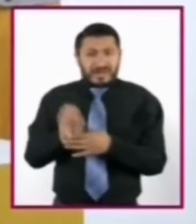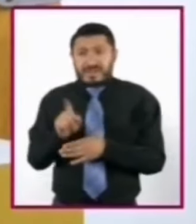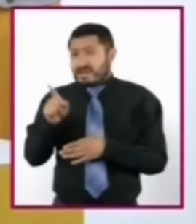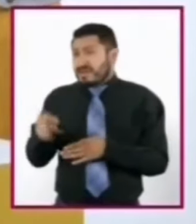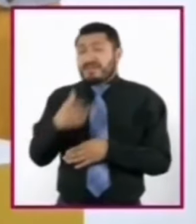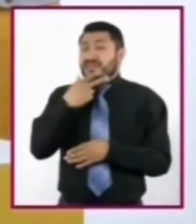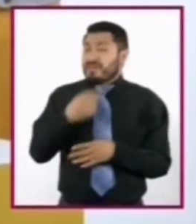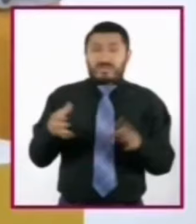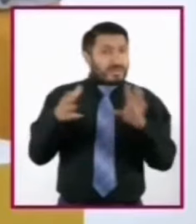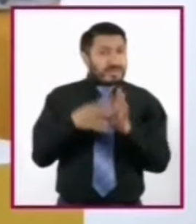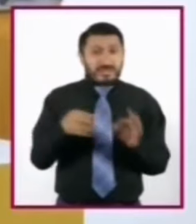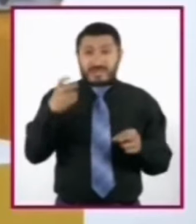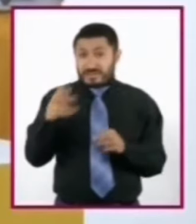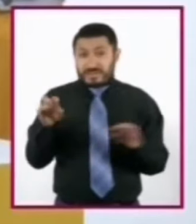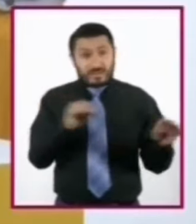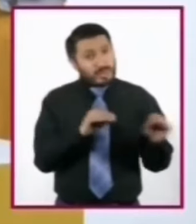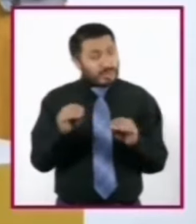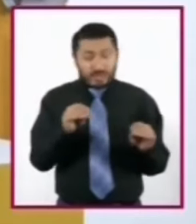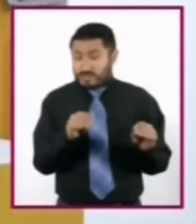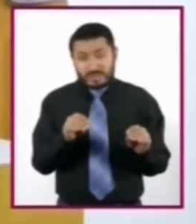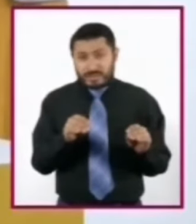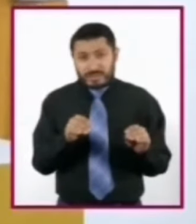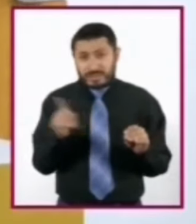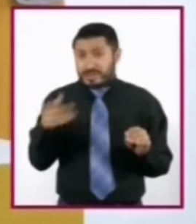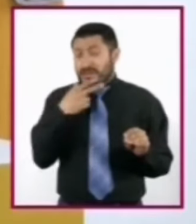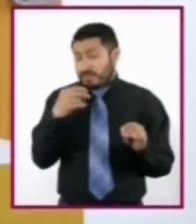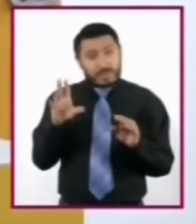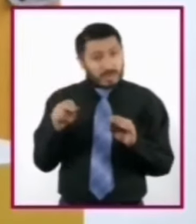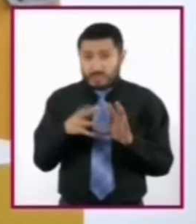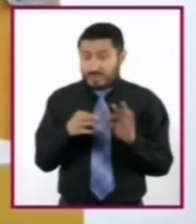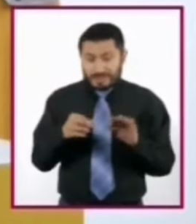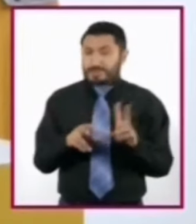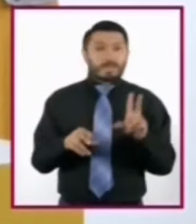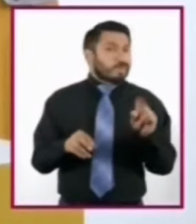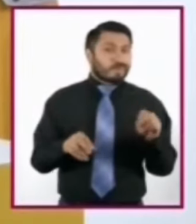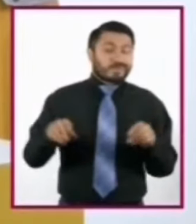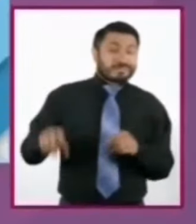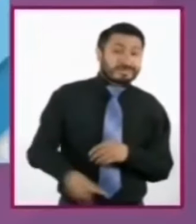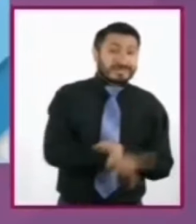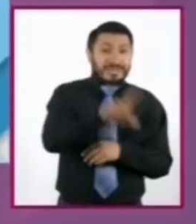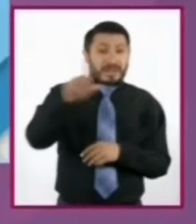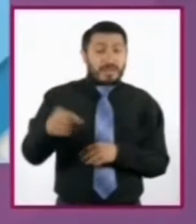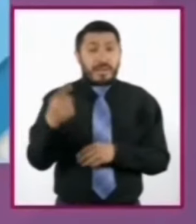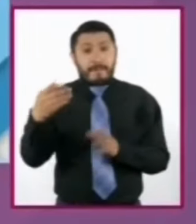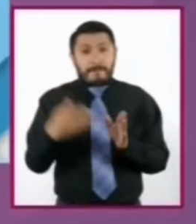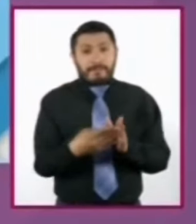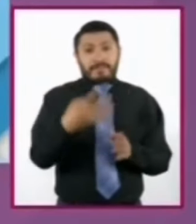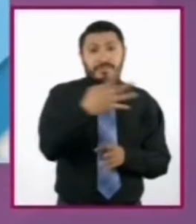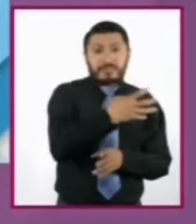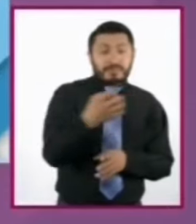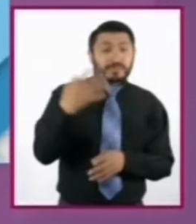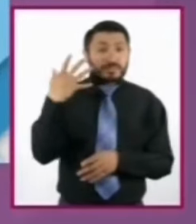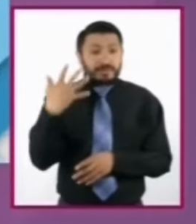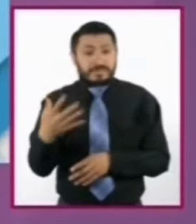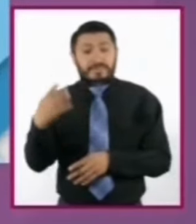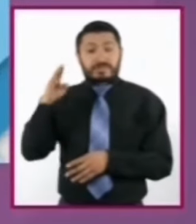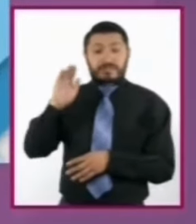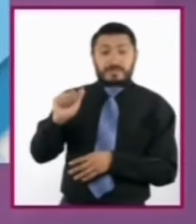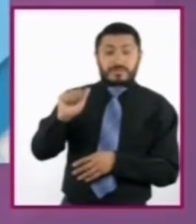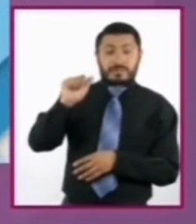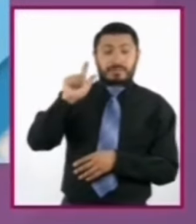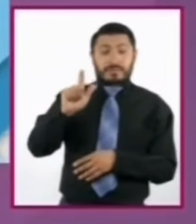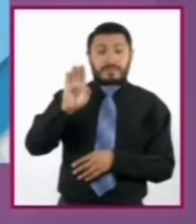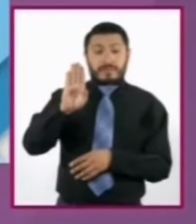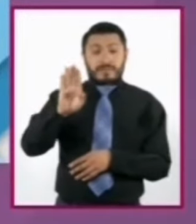la causa de esos movimientos? No. Fue hasta 1905 que Albert Einstein publicó en